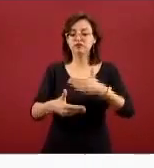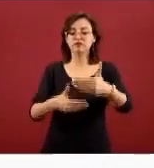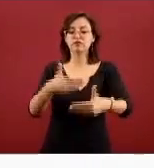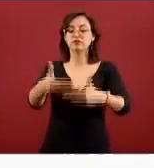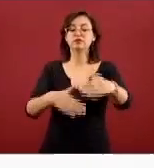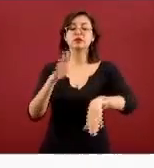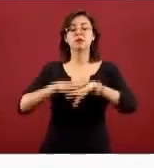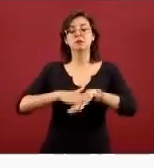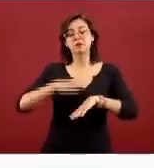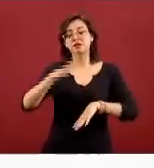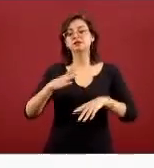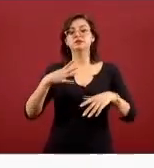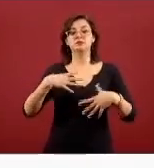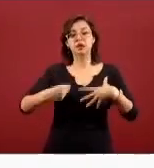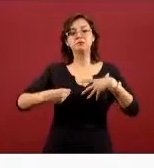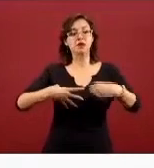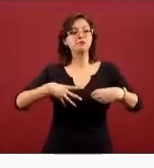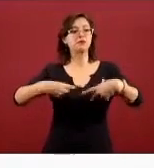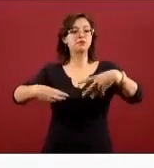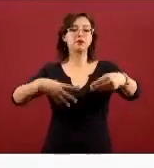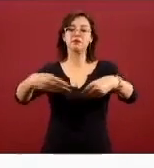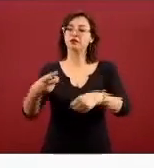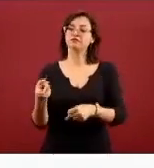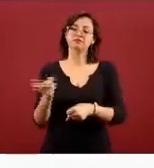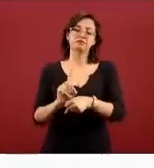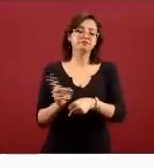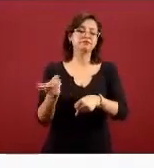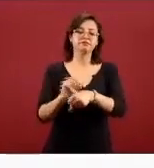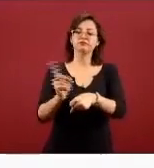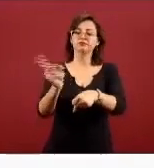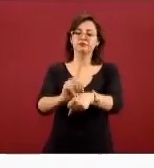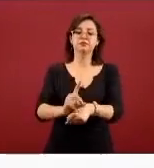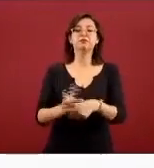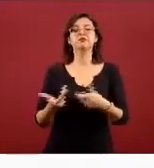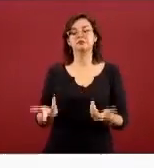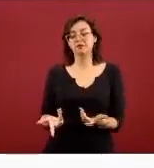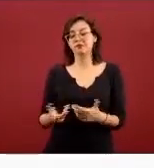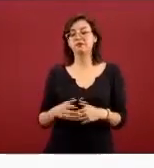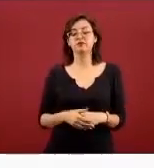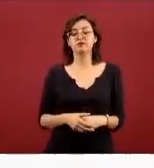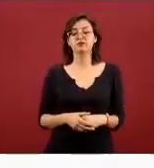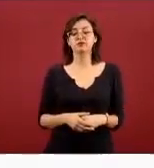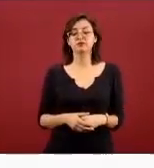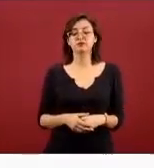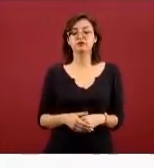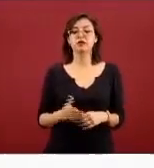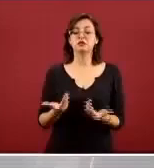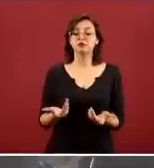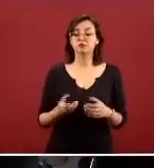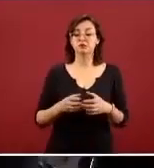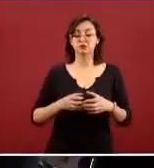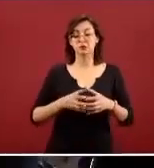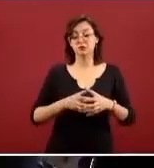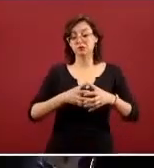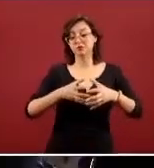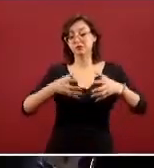va confirmando cada día continúe guardando una proporción. En la medida que se confirmen menos, la curva podrá